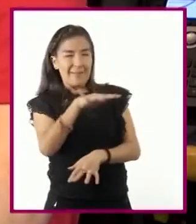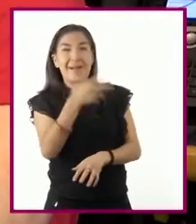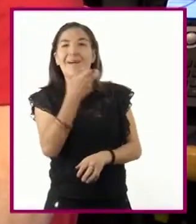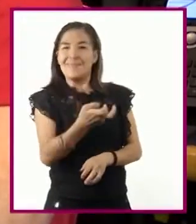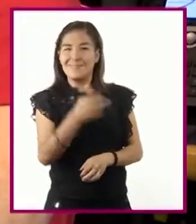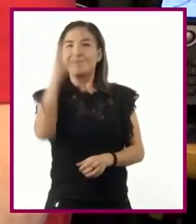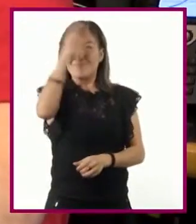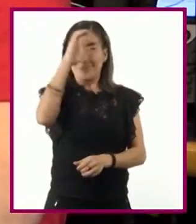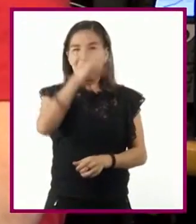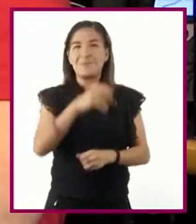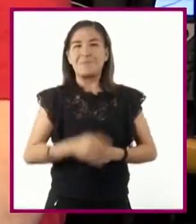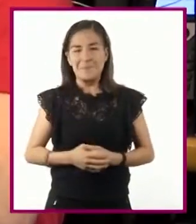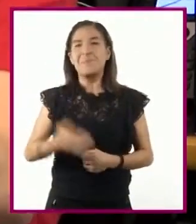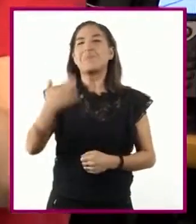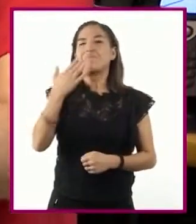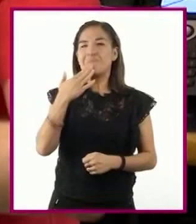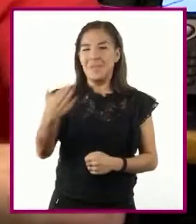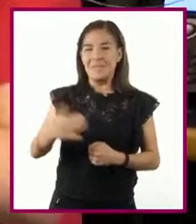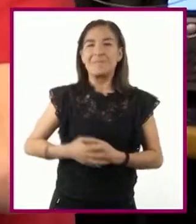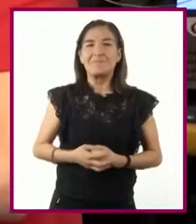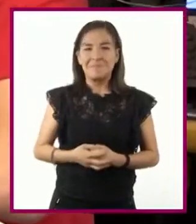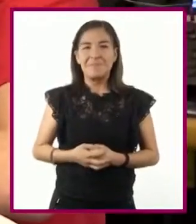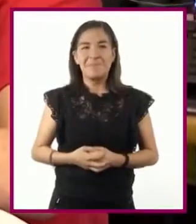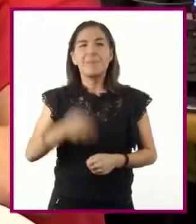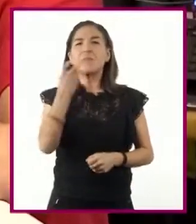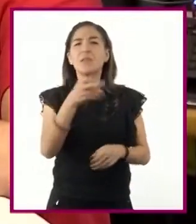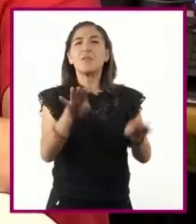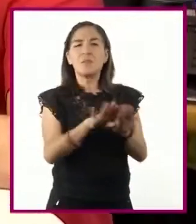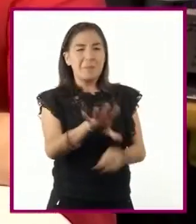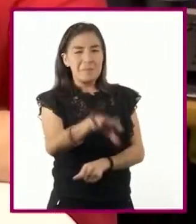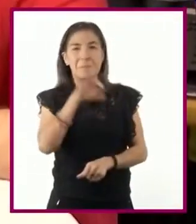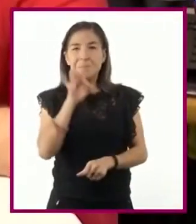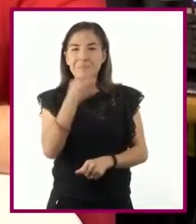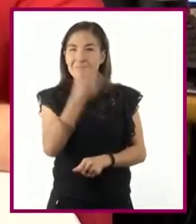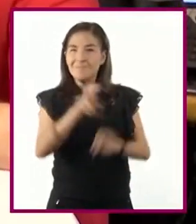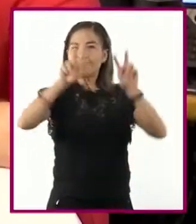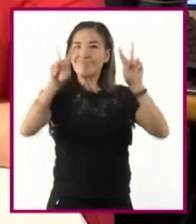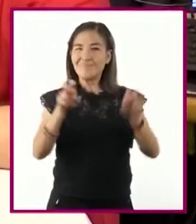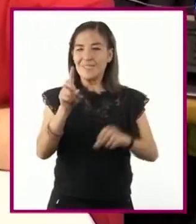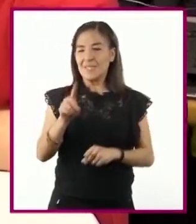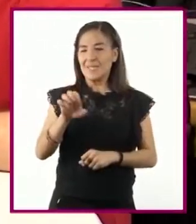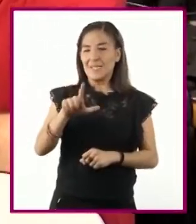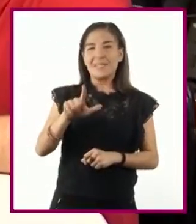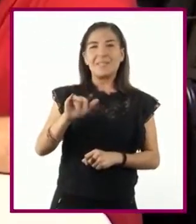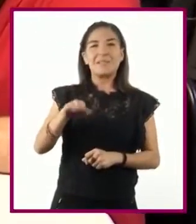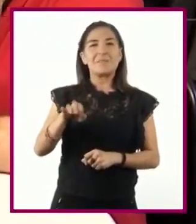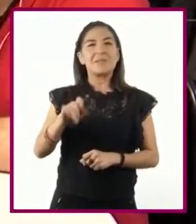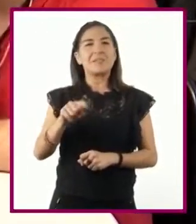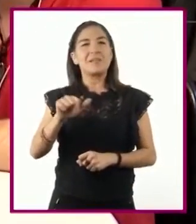culturas. Perfecto. La delimitación es muy necesaria.